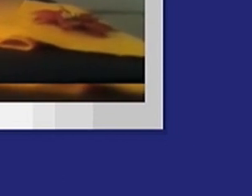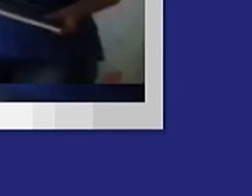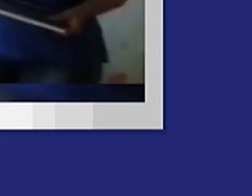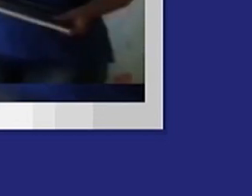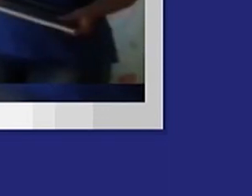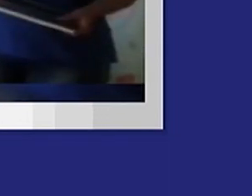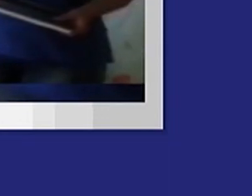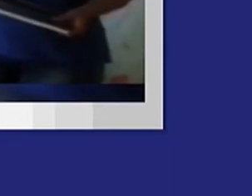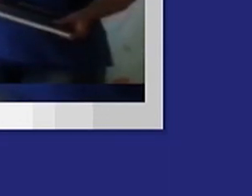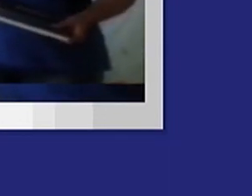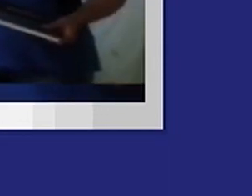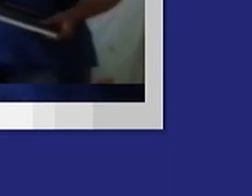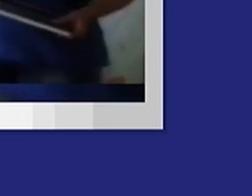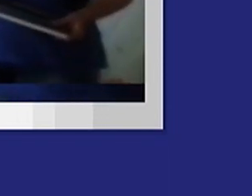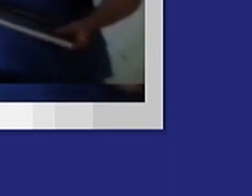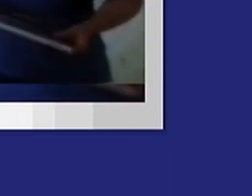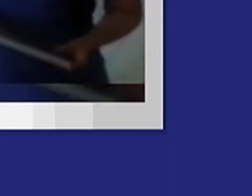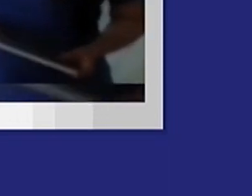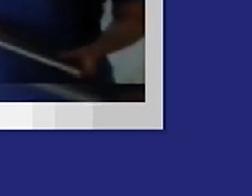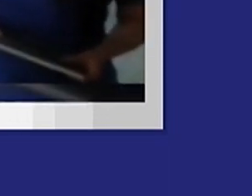información.